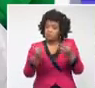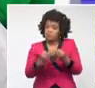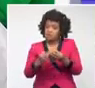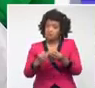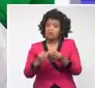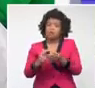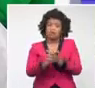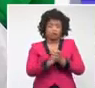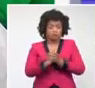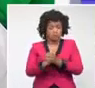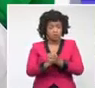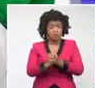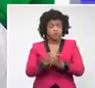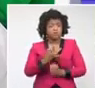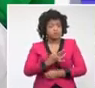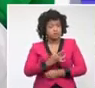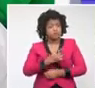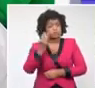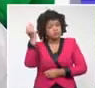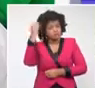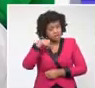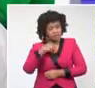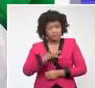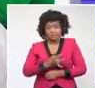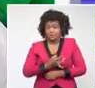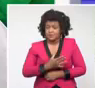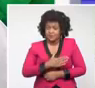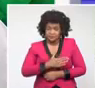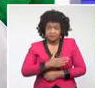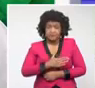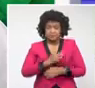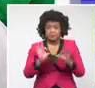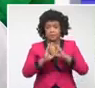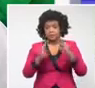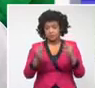Sabemos el dolor por el que deben de estar pasando.